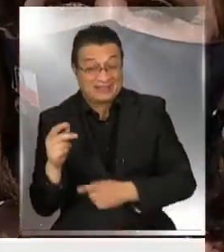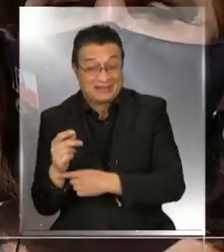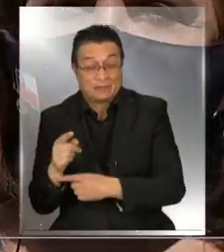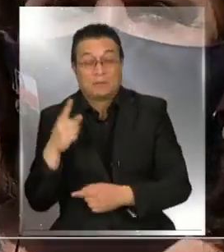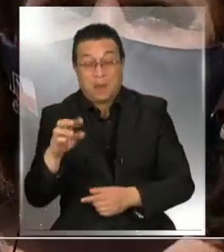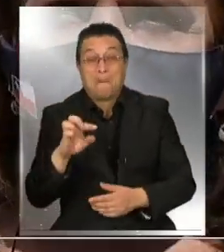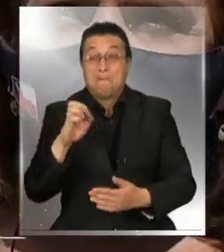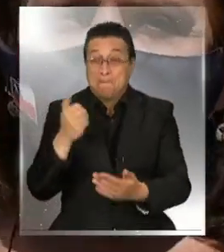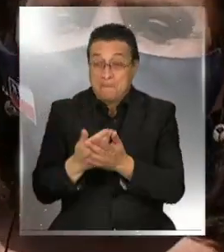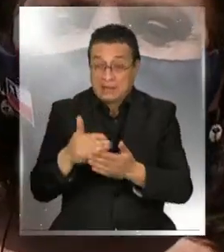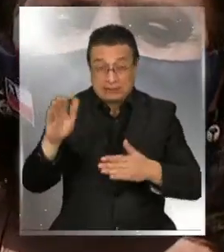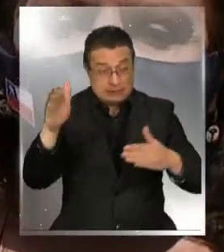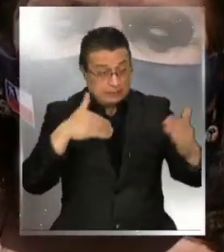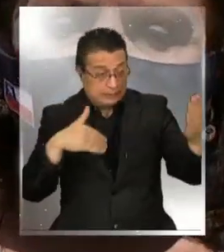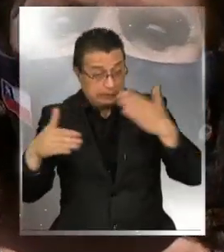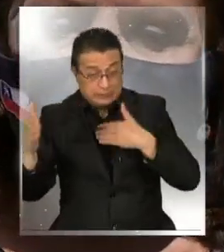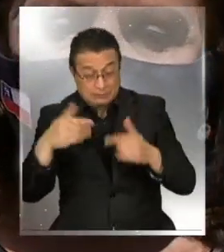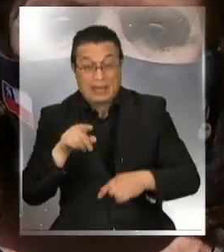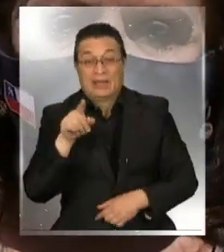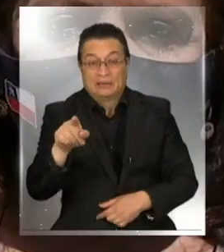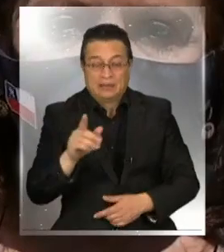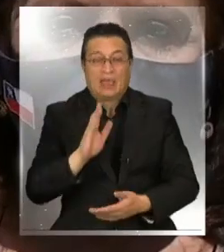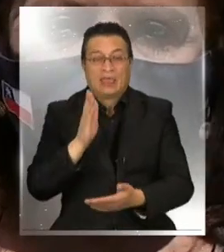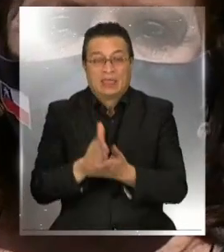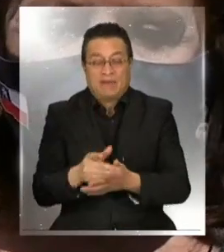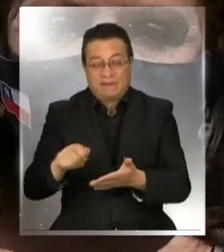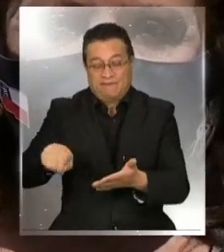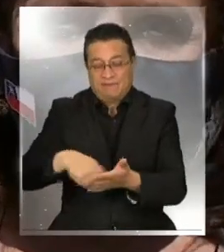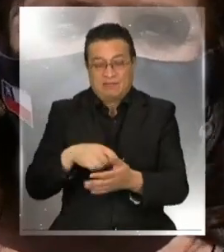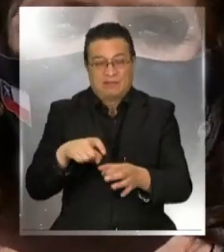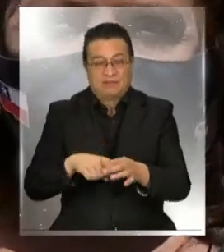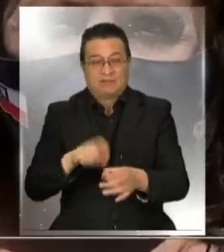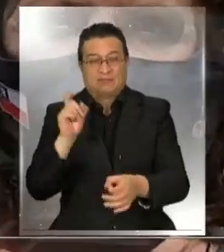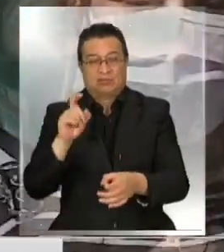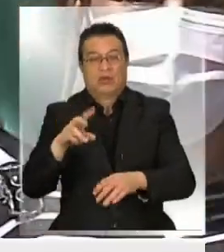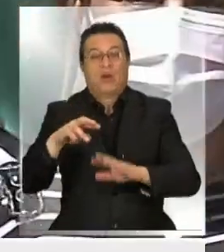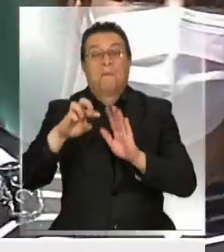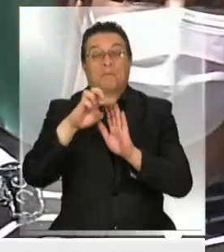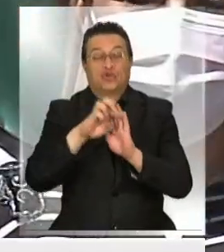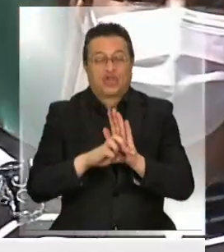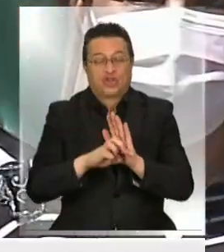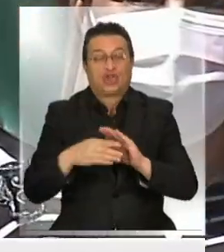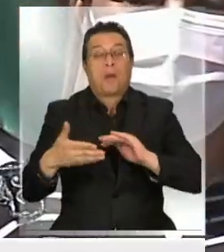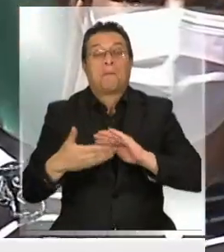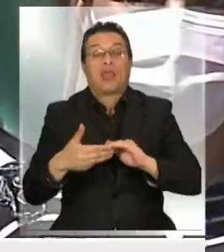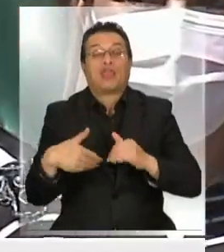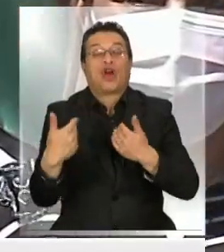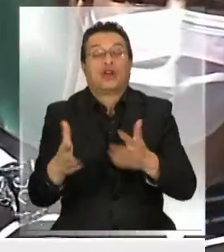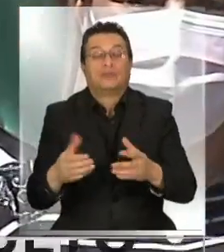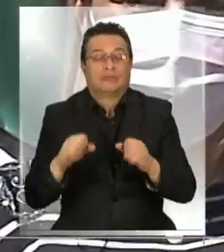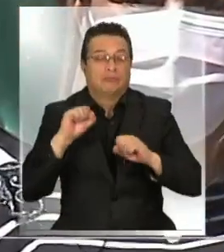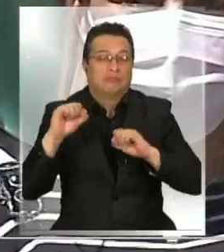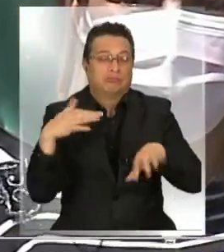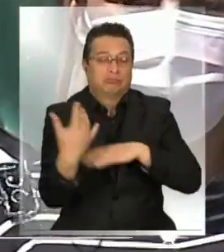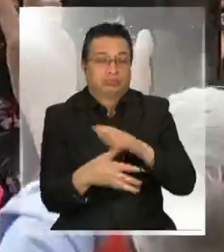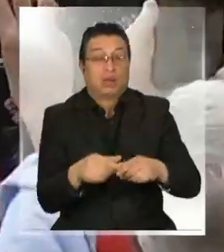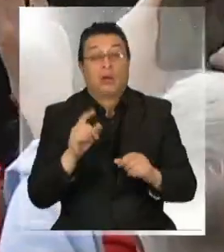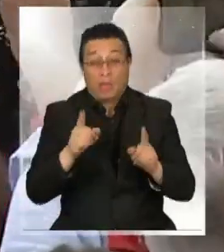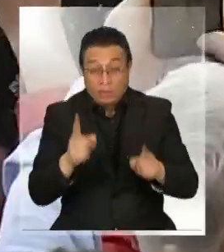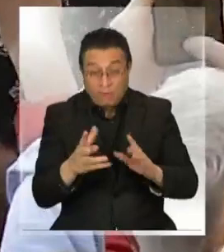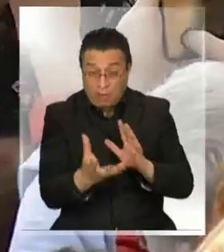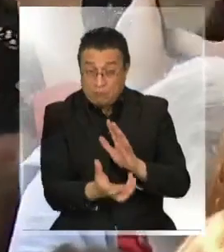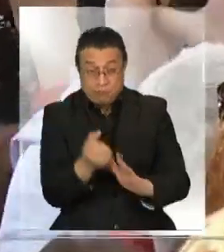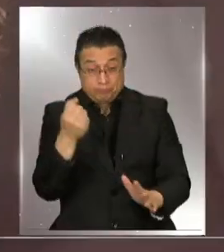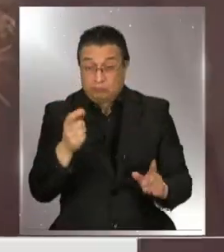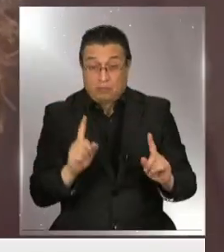convocar a la paz es que ella retire su firma del proyecto de indulto. Lo más fácil que podría hacer hoy día es retirarlo.